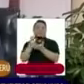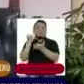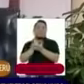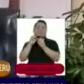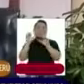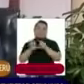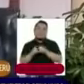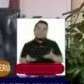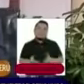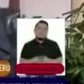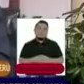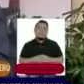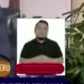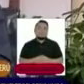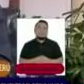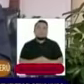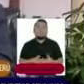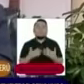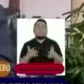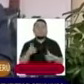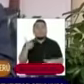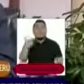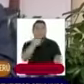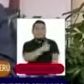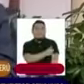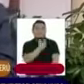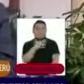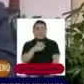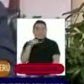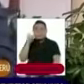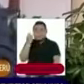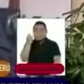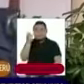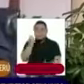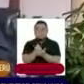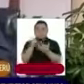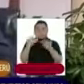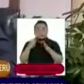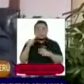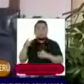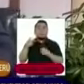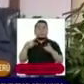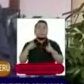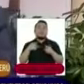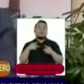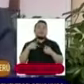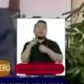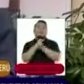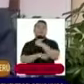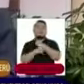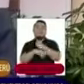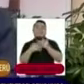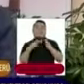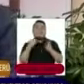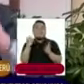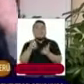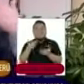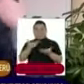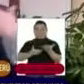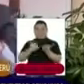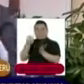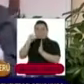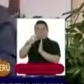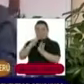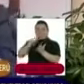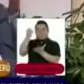de precalificación. Una vez una vacuna queda precalificada, permite a los países generar registros sanitarios y